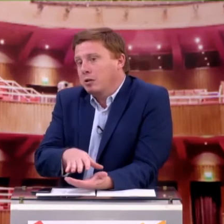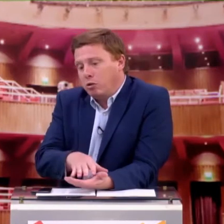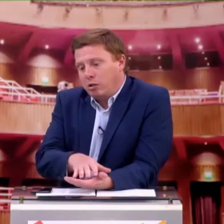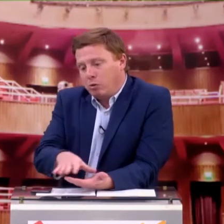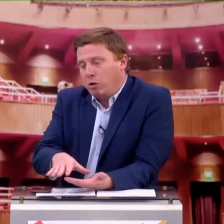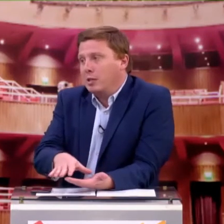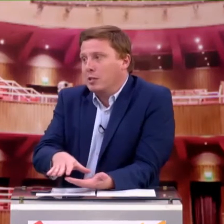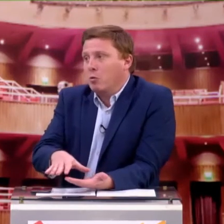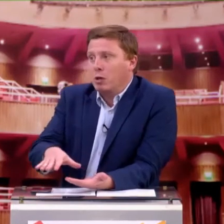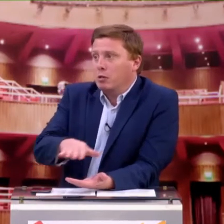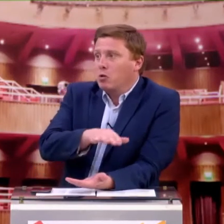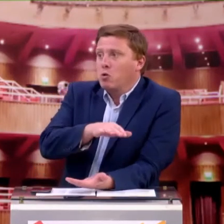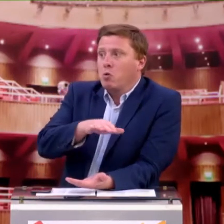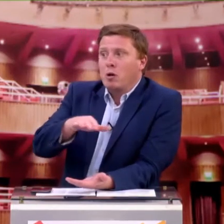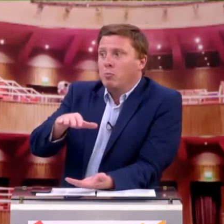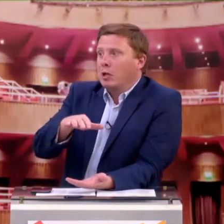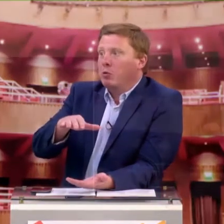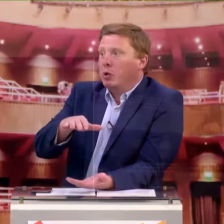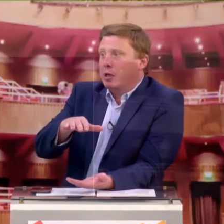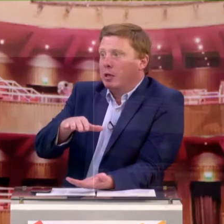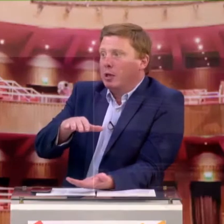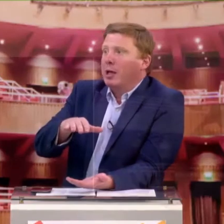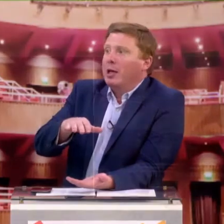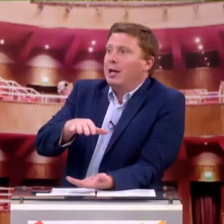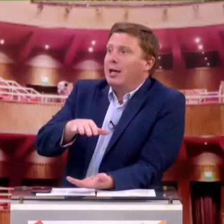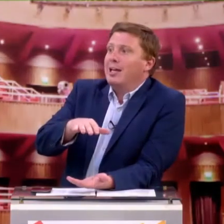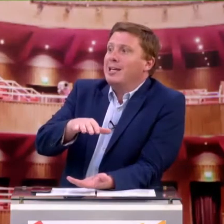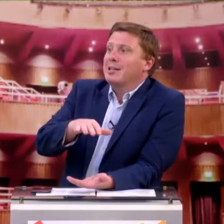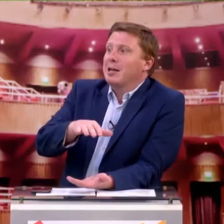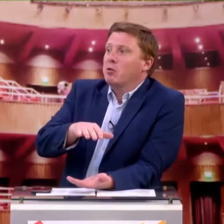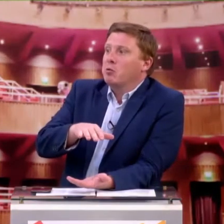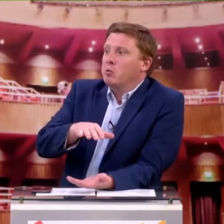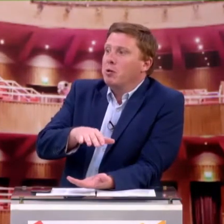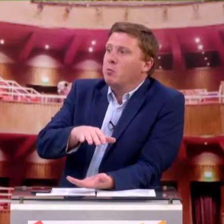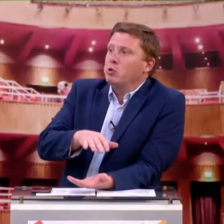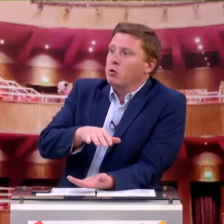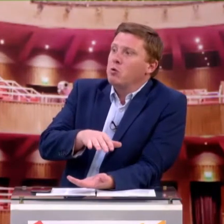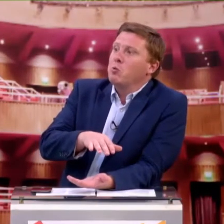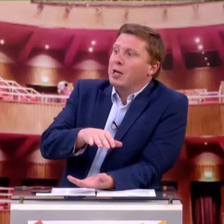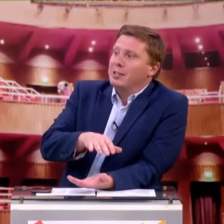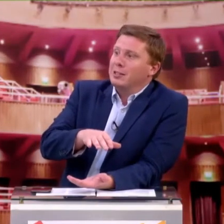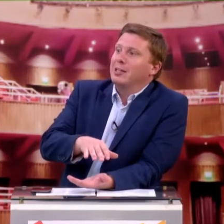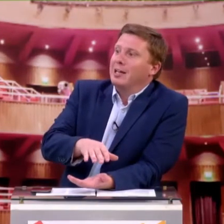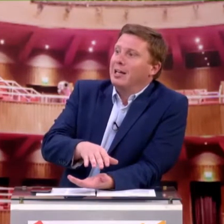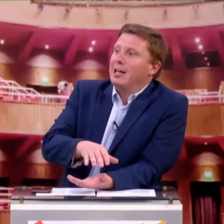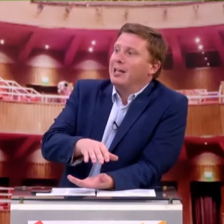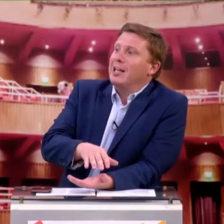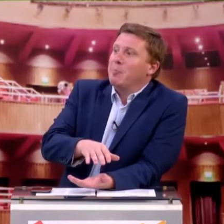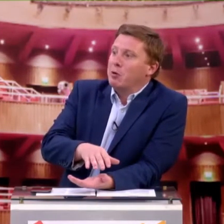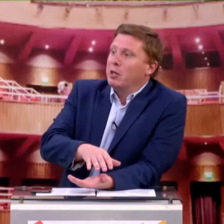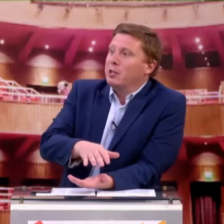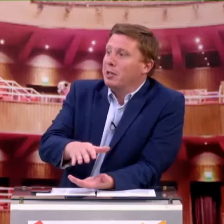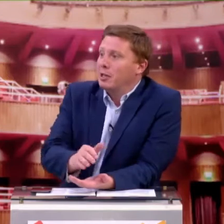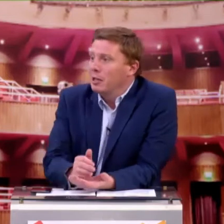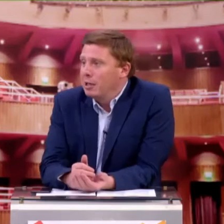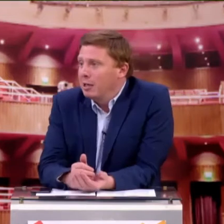sobre todo el gran san juan no hay mucha altura y sedes construyen mucho en los lugares de las